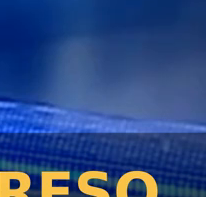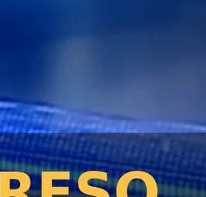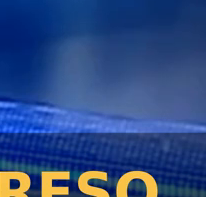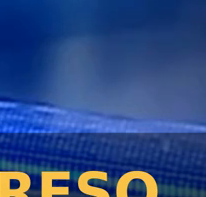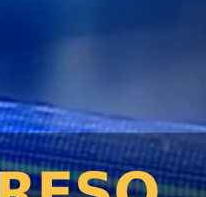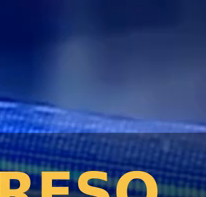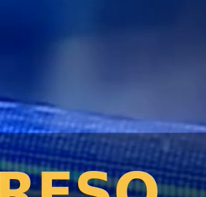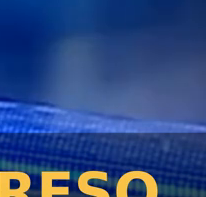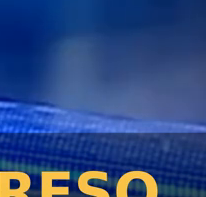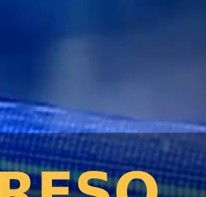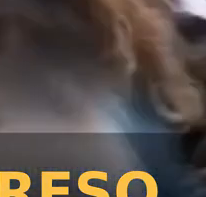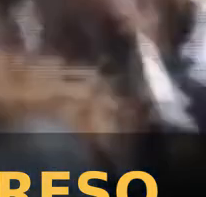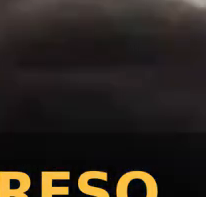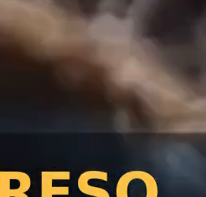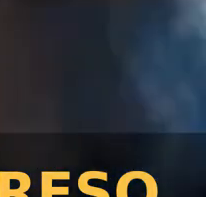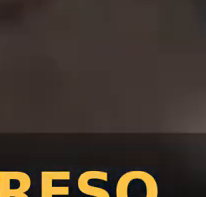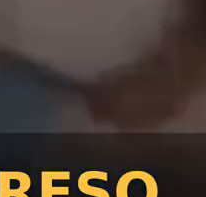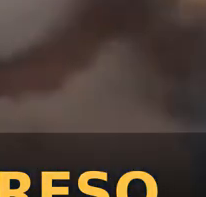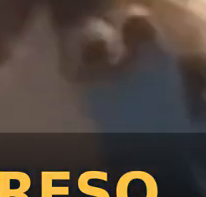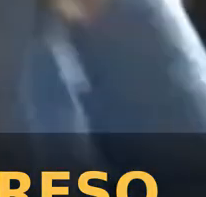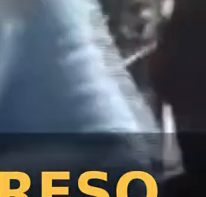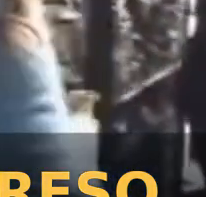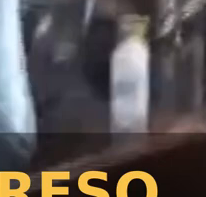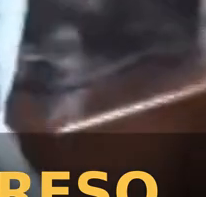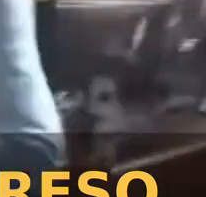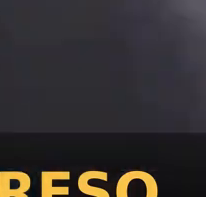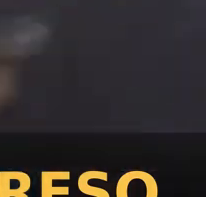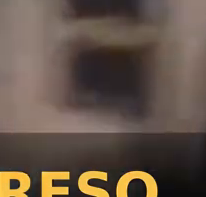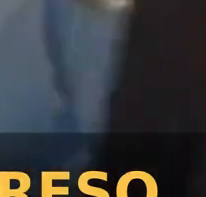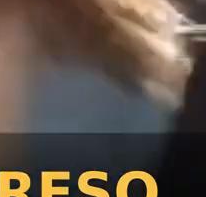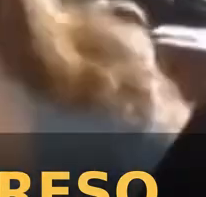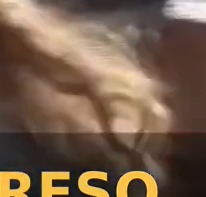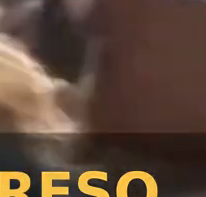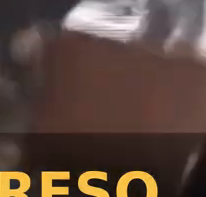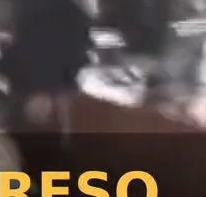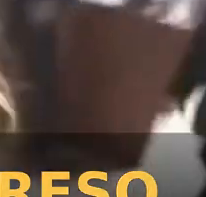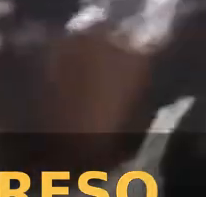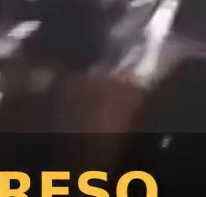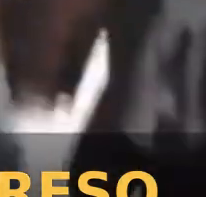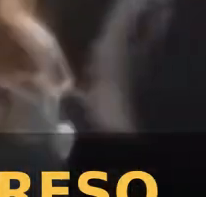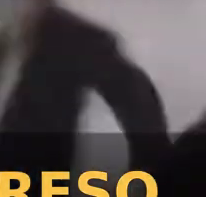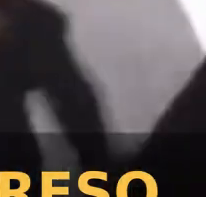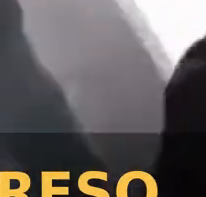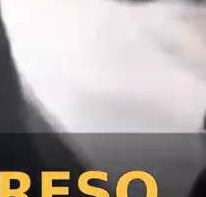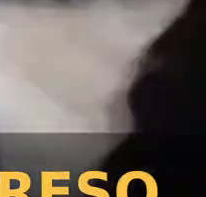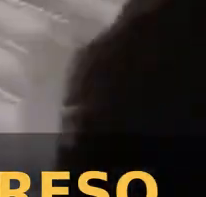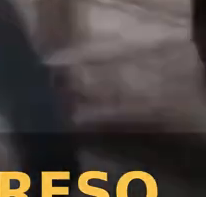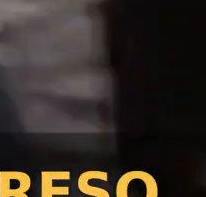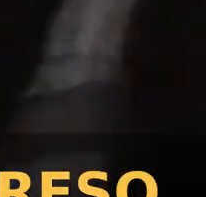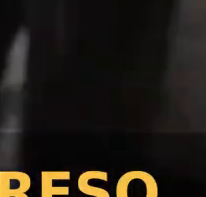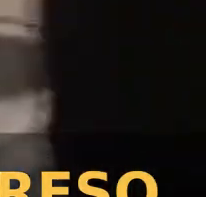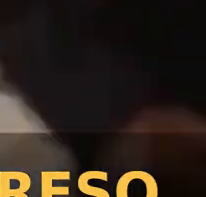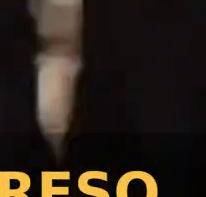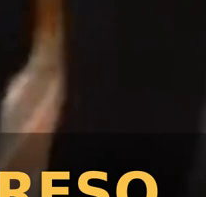miedo porque nadie le dio nada. Los inmiscuidos tienen miedo, pero ratificó que los sobrinos hacían lo que les decía